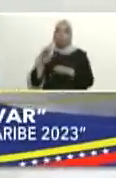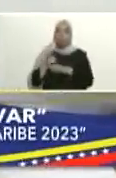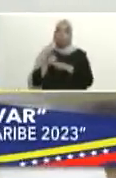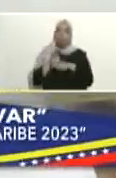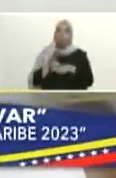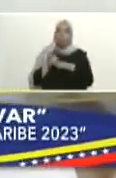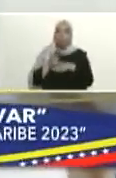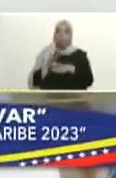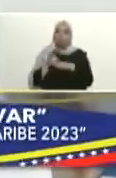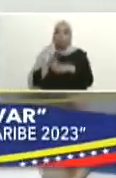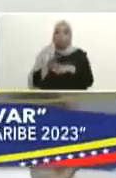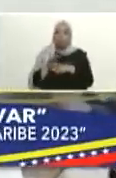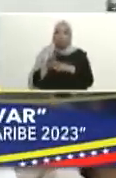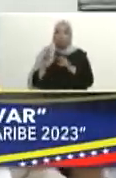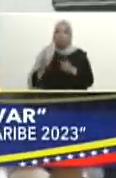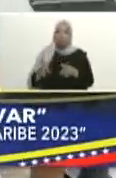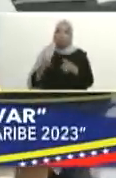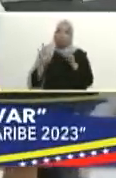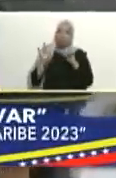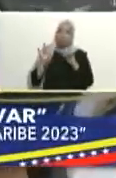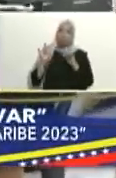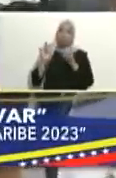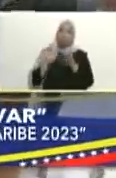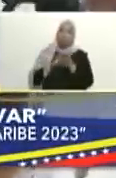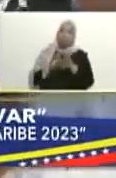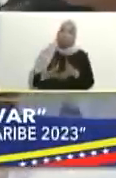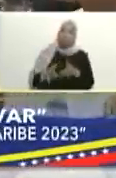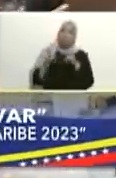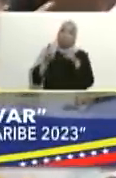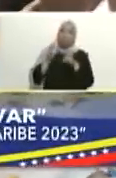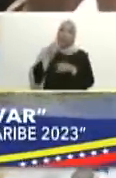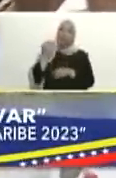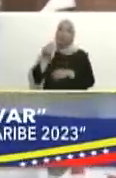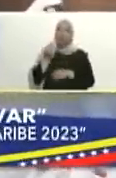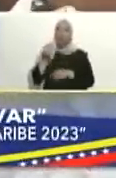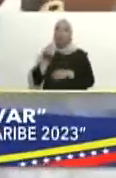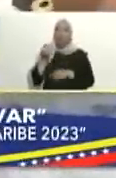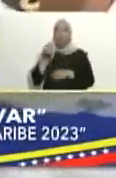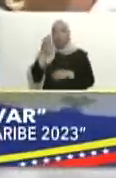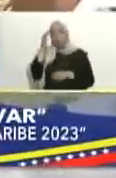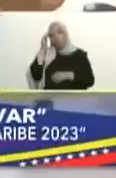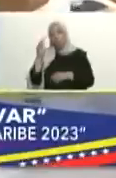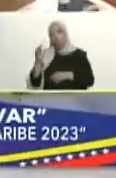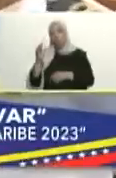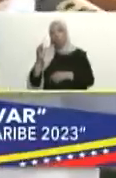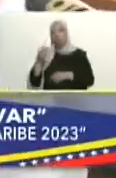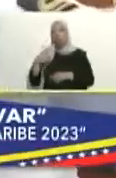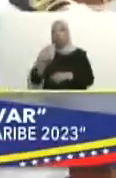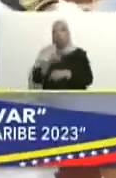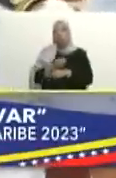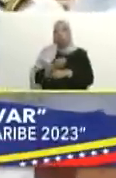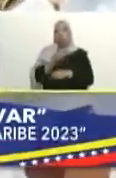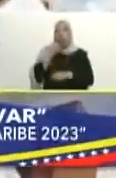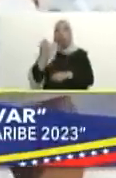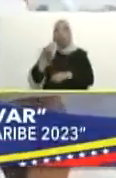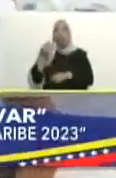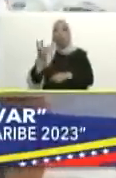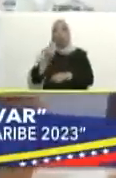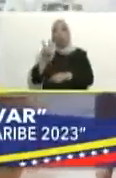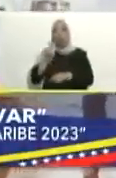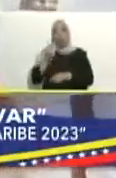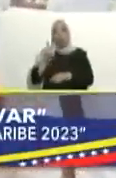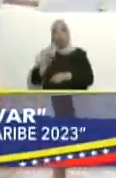cuide y que permita que esta generación de jóvenes militares, que esta generación de jóvenes